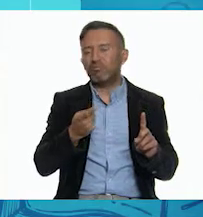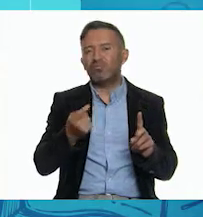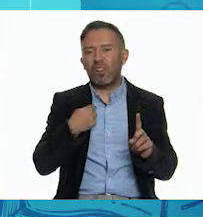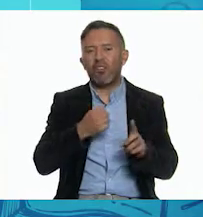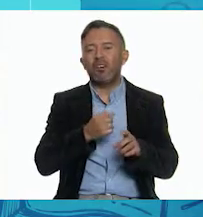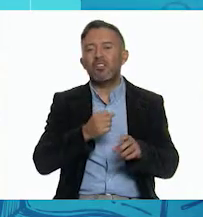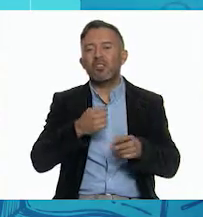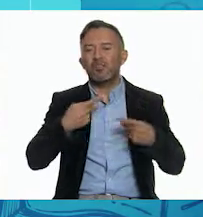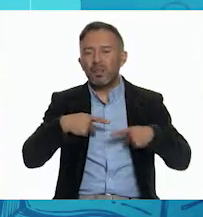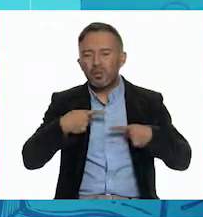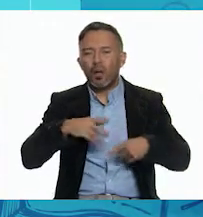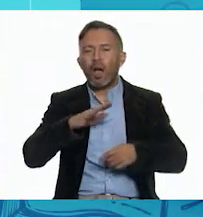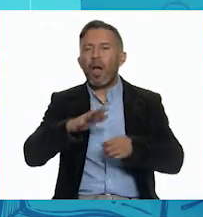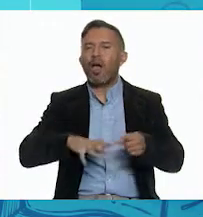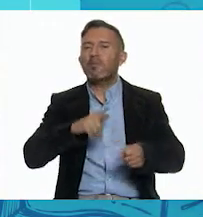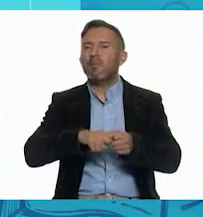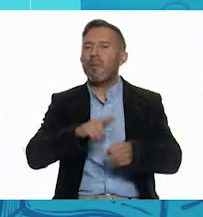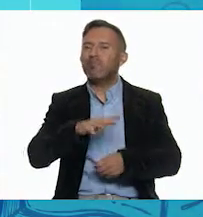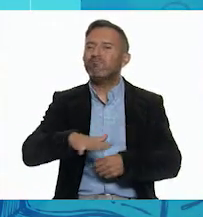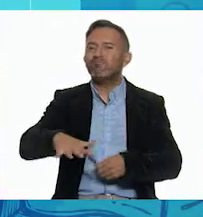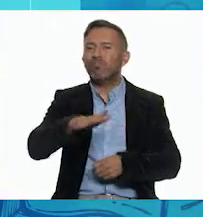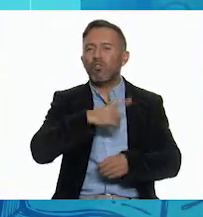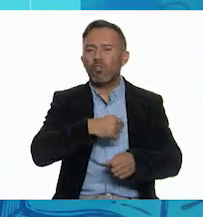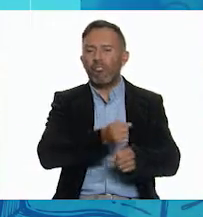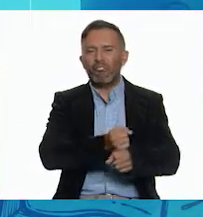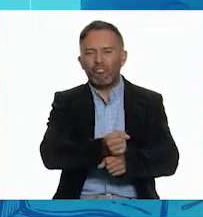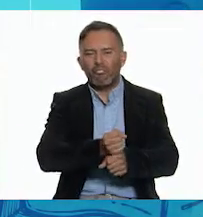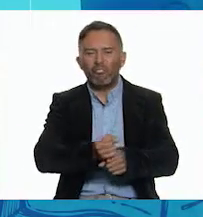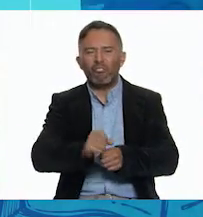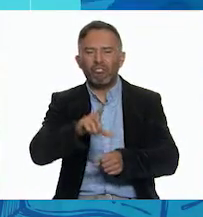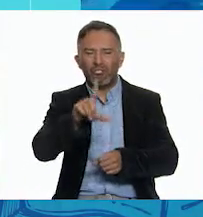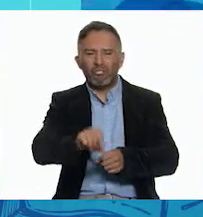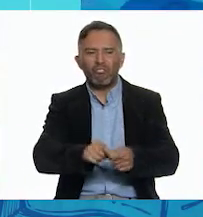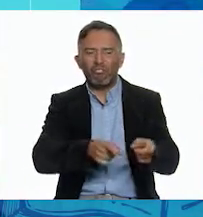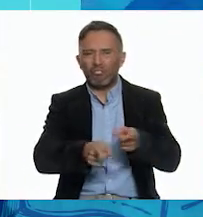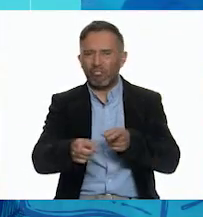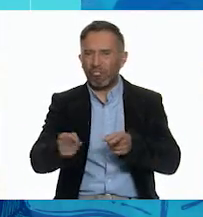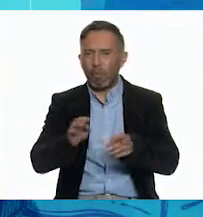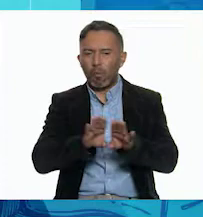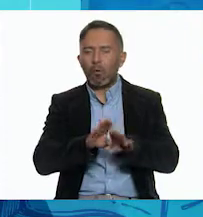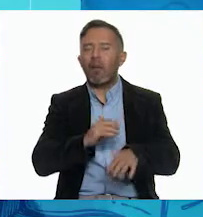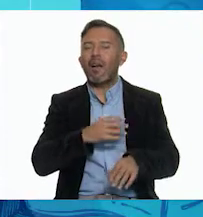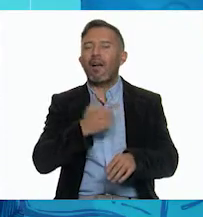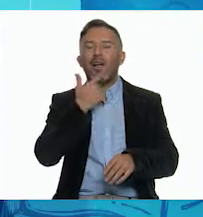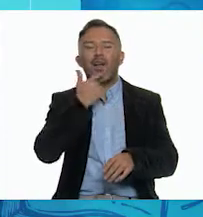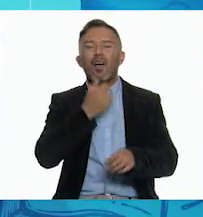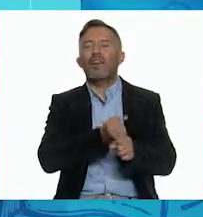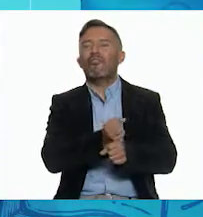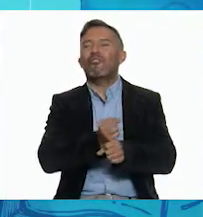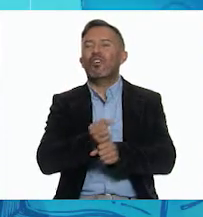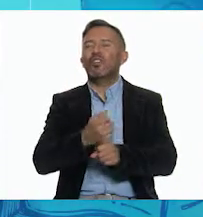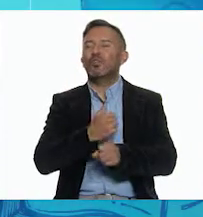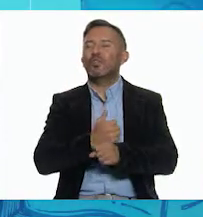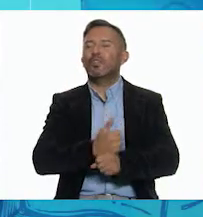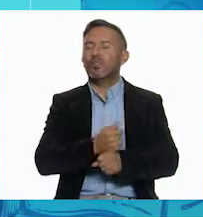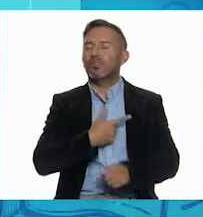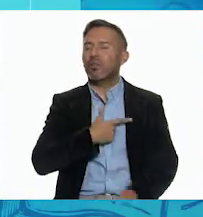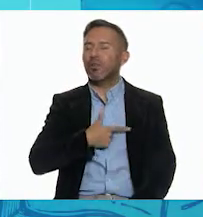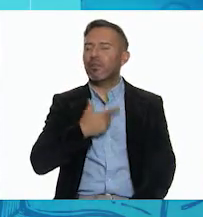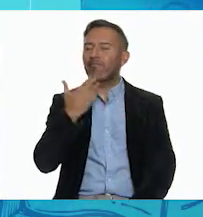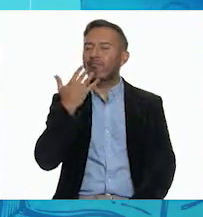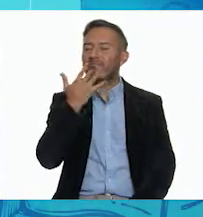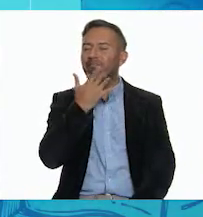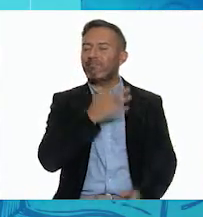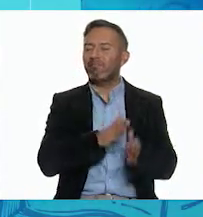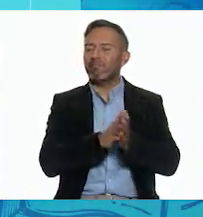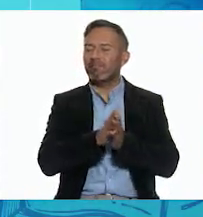a las personas y animales del pueblo. O sea que disfruta hacerlos sufrir. ¿Qué les parece? ¿Están de